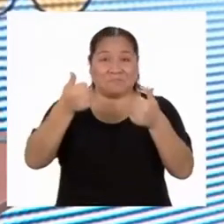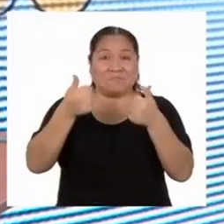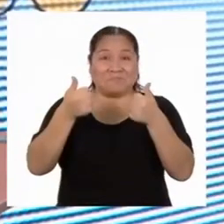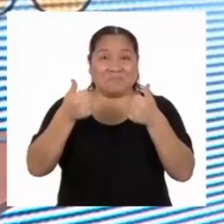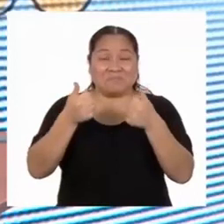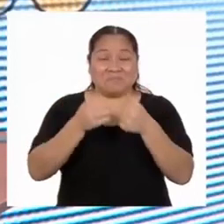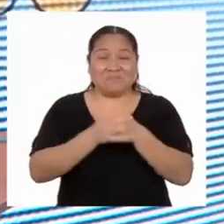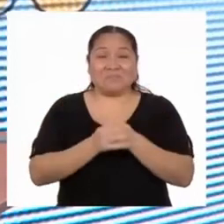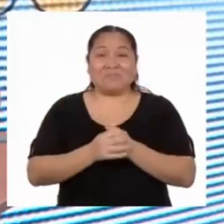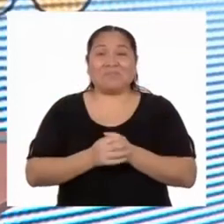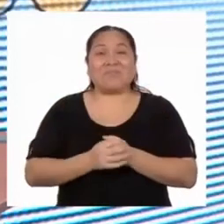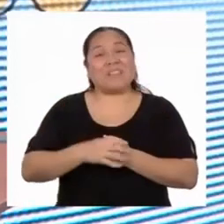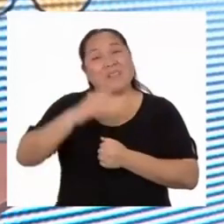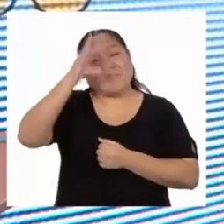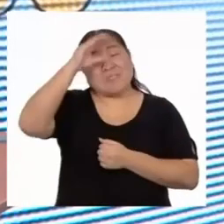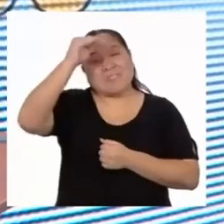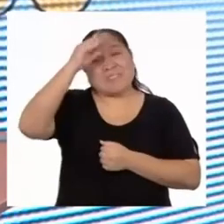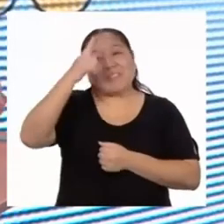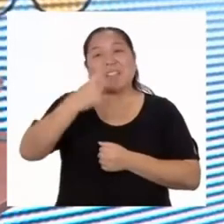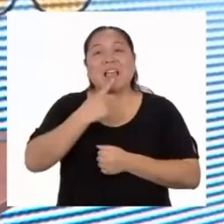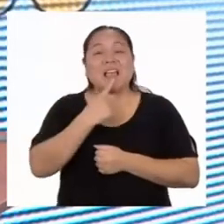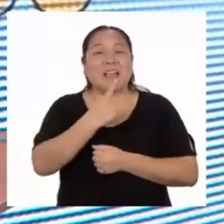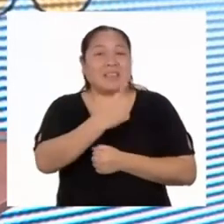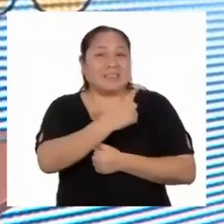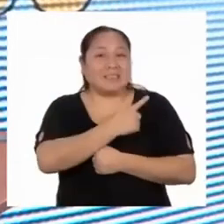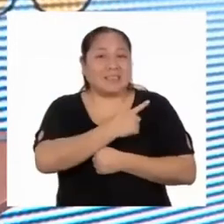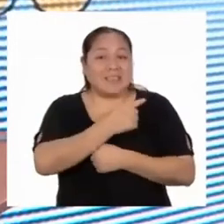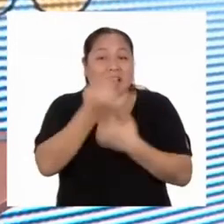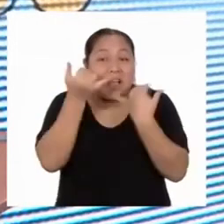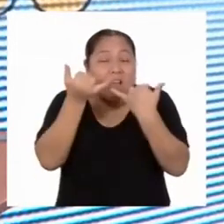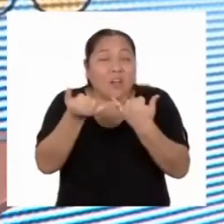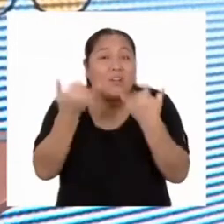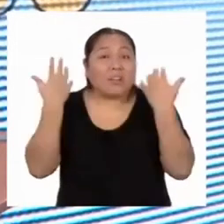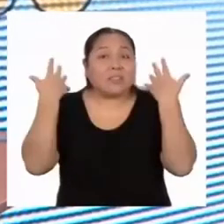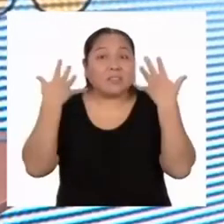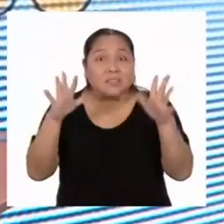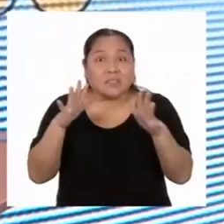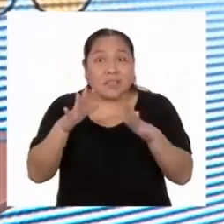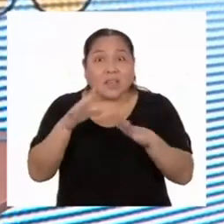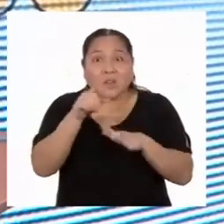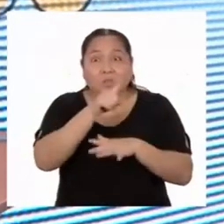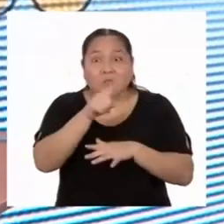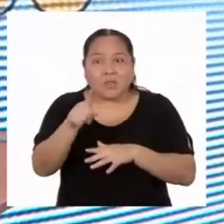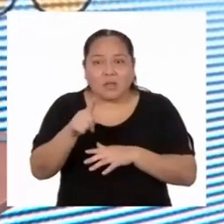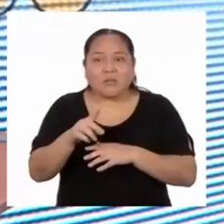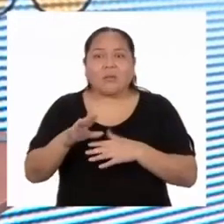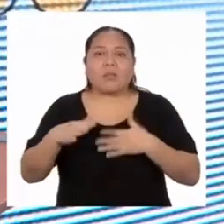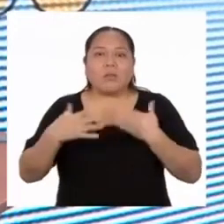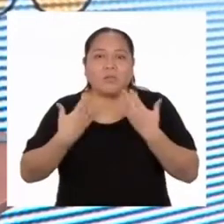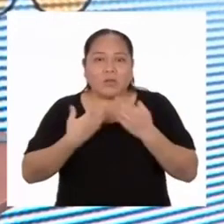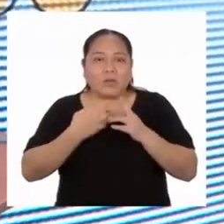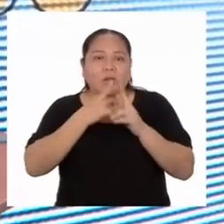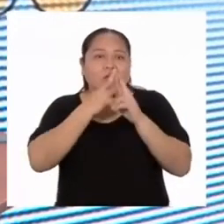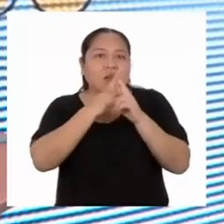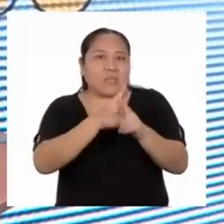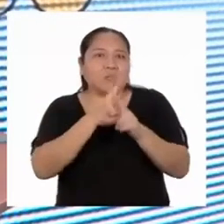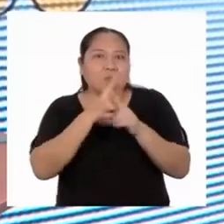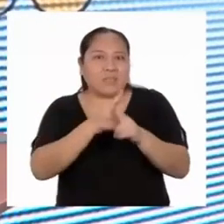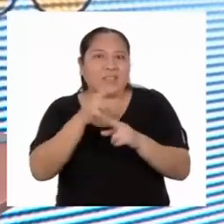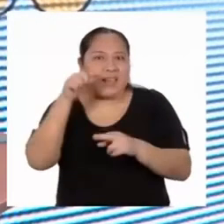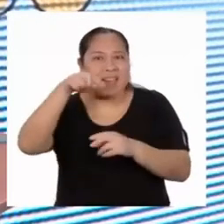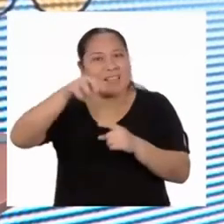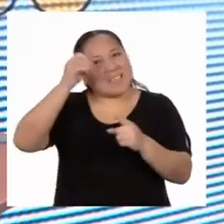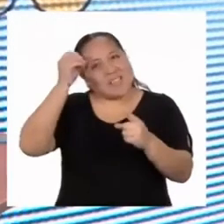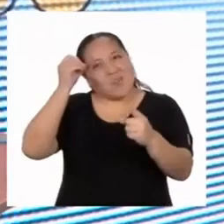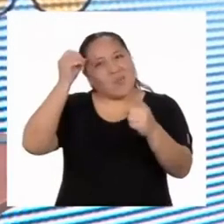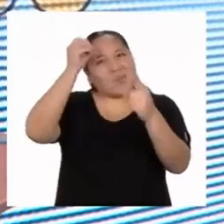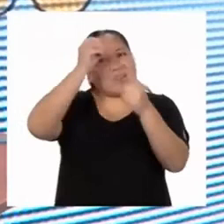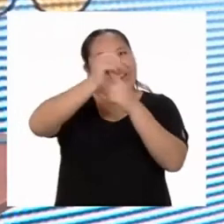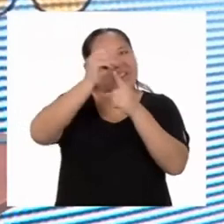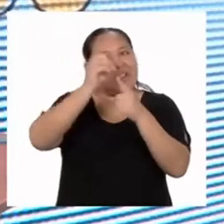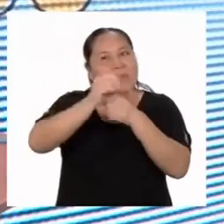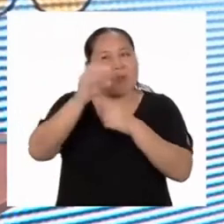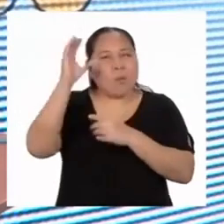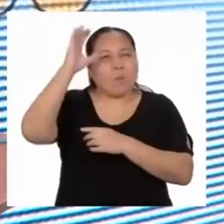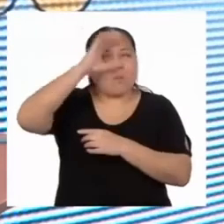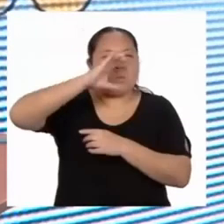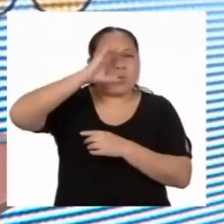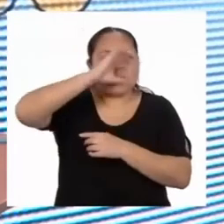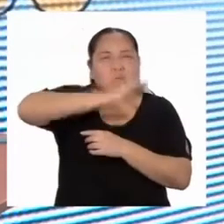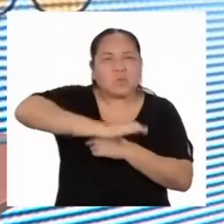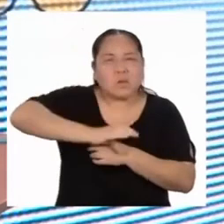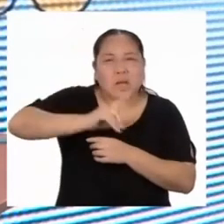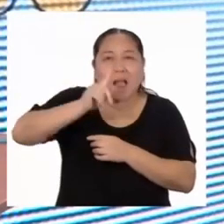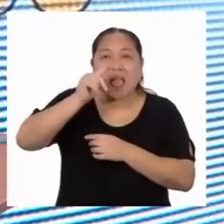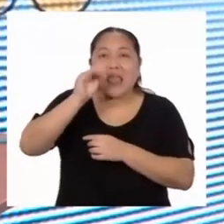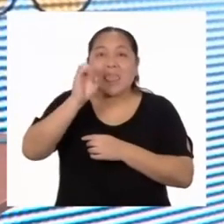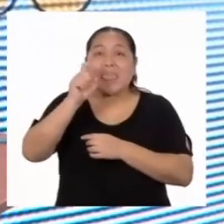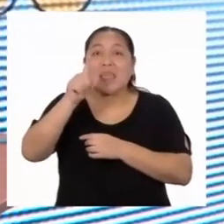chicas y chicos de primero de secundaria. Ahora sí van a poder cumplir con el reto de buscar